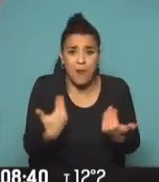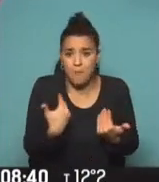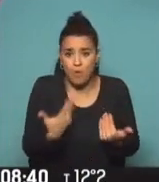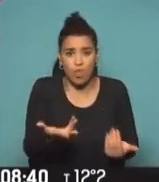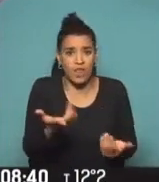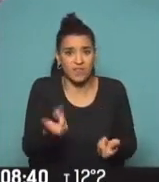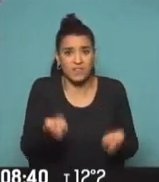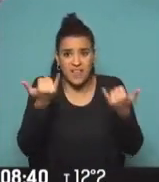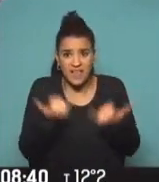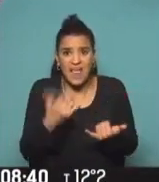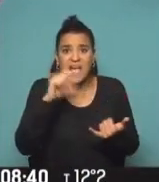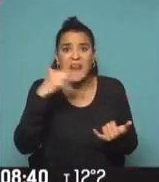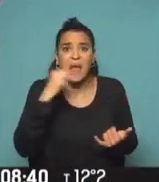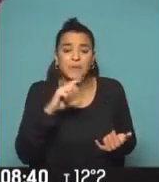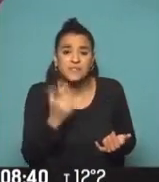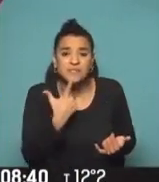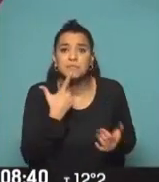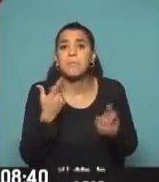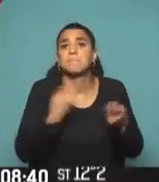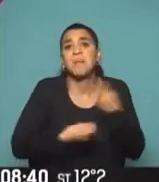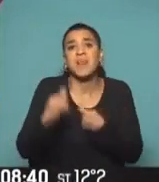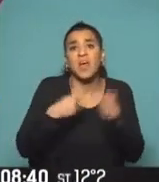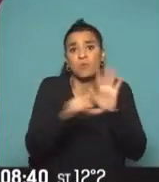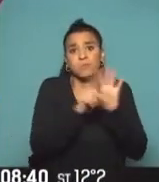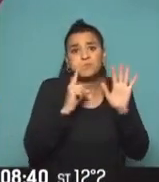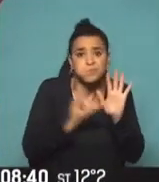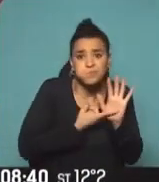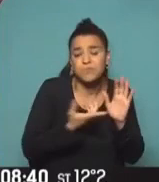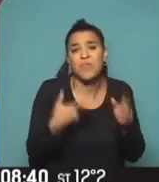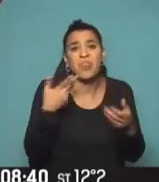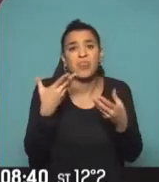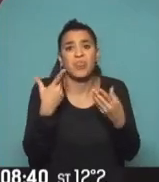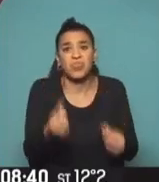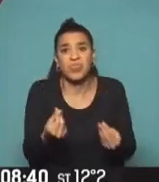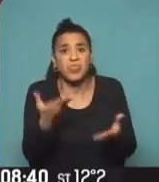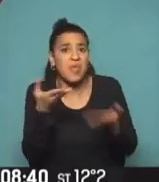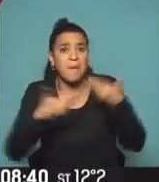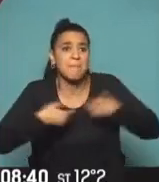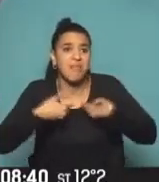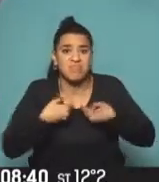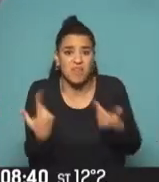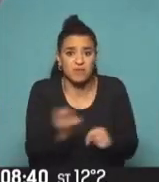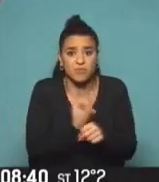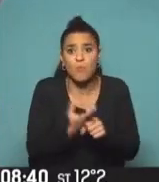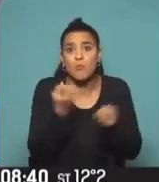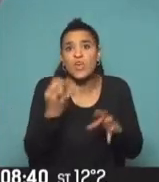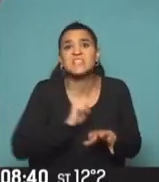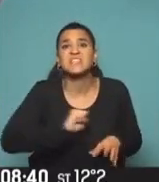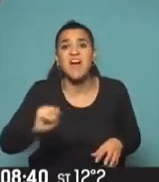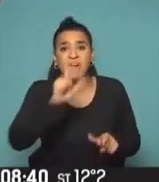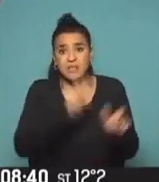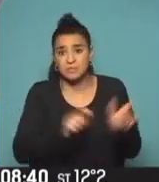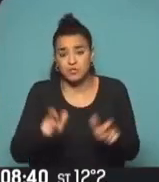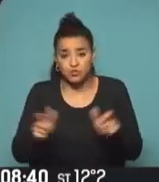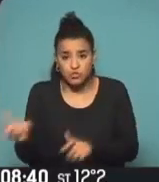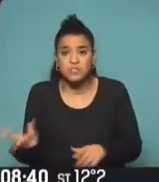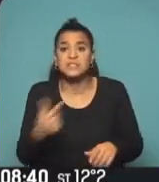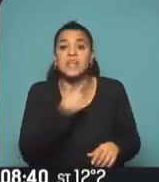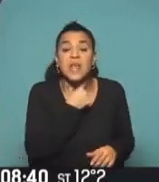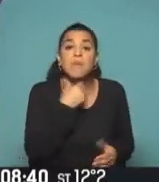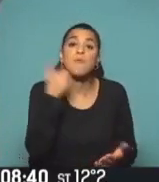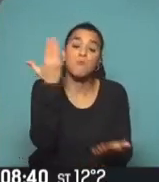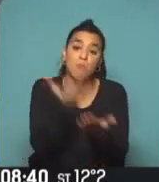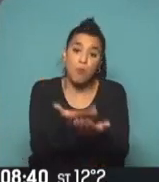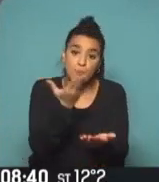y el mercado ilegal no tampoco puede cumplir con esas demandas porque es justamente lo que están haciendo es estafar a la gente lo que queremos proponer